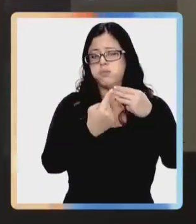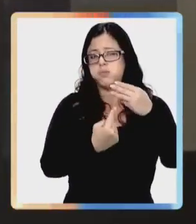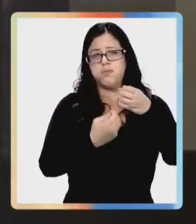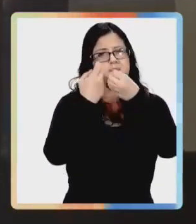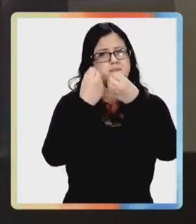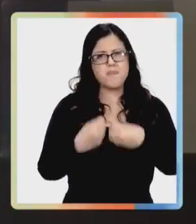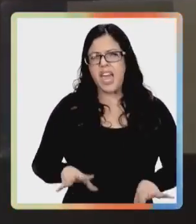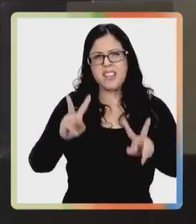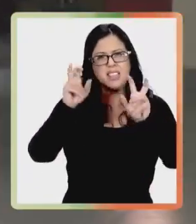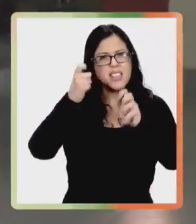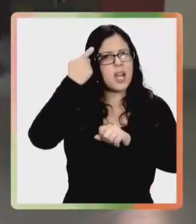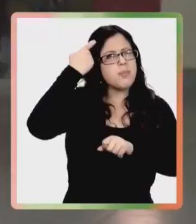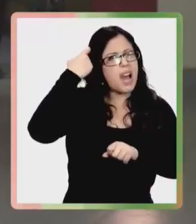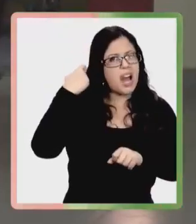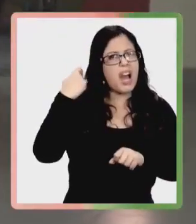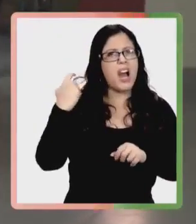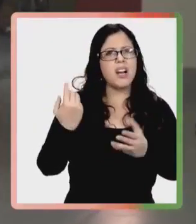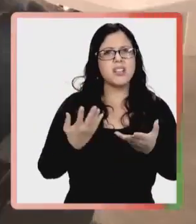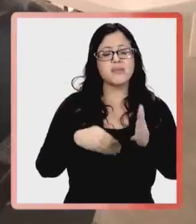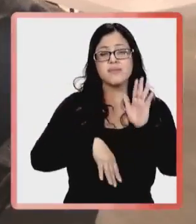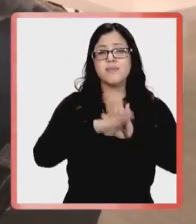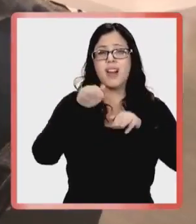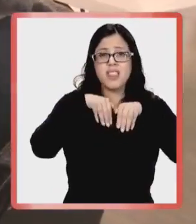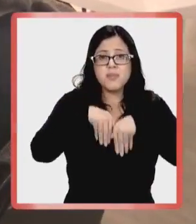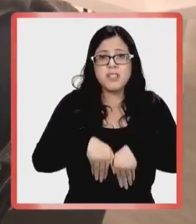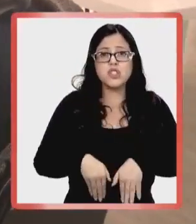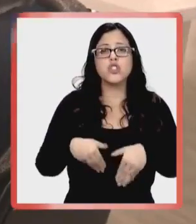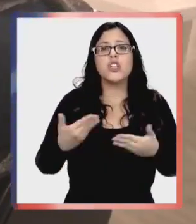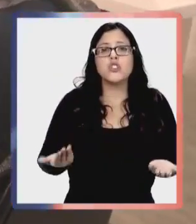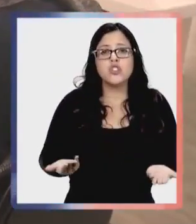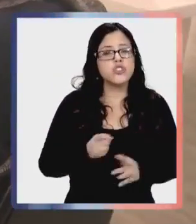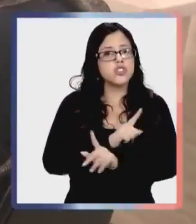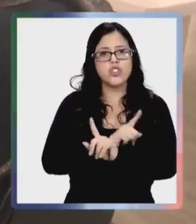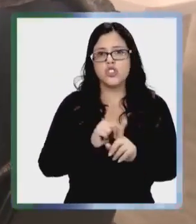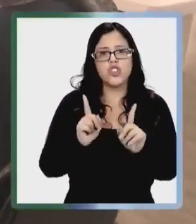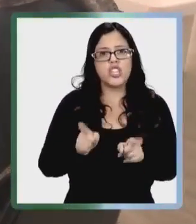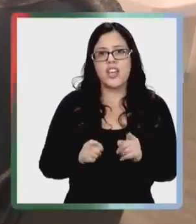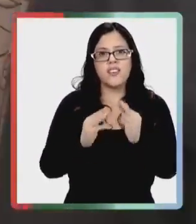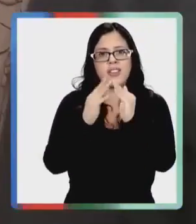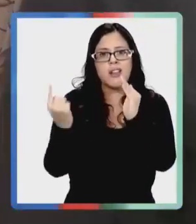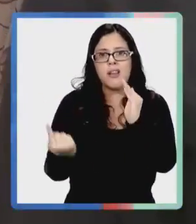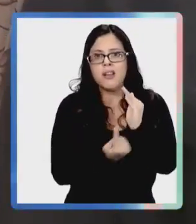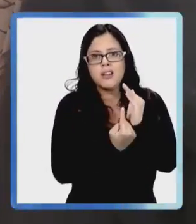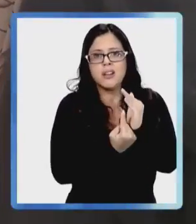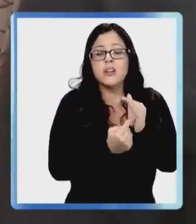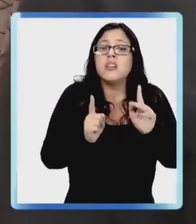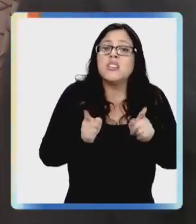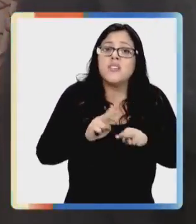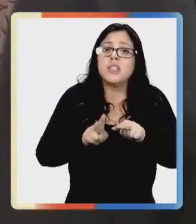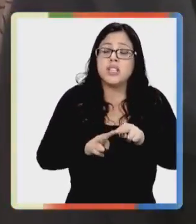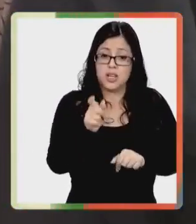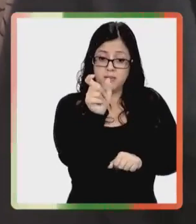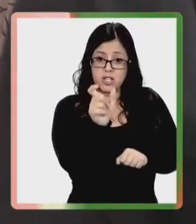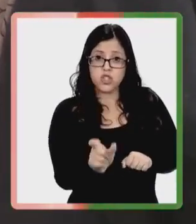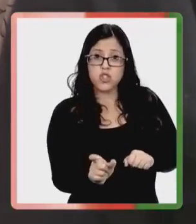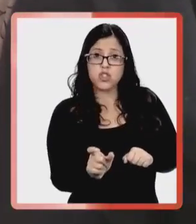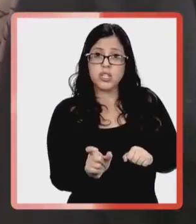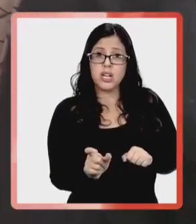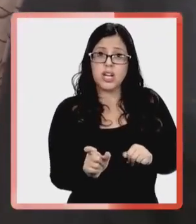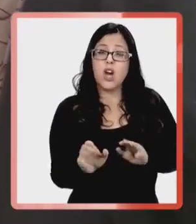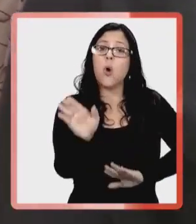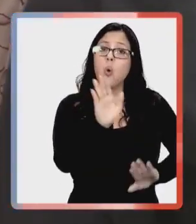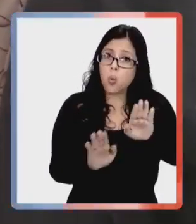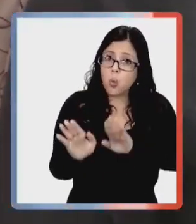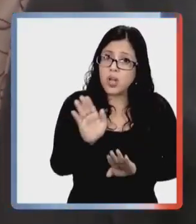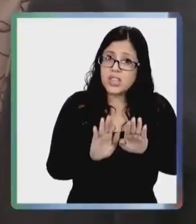capacidades cognitivas, ¿no es cierto? Hacen mayor depresión. Por lo tanto, no debe estar encerrado. Lo que tiene que hacer esa persona,